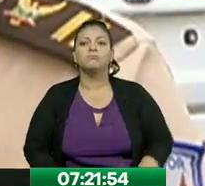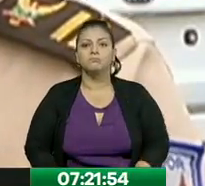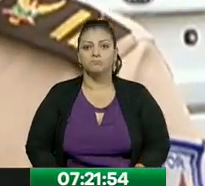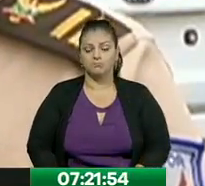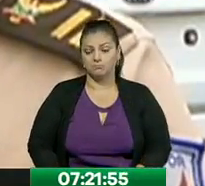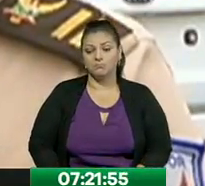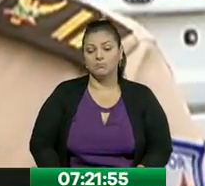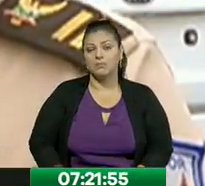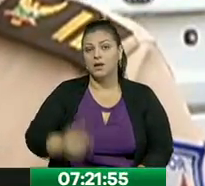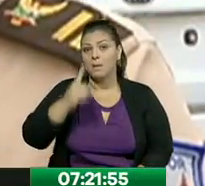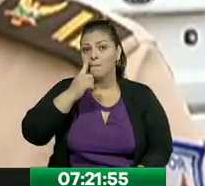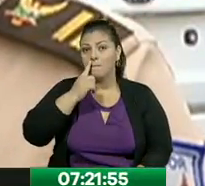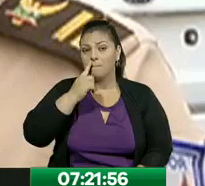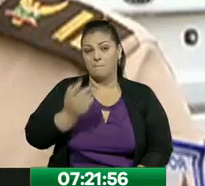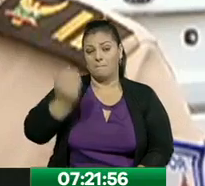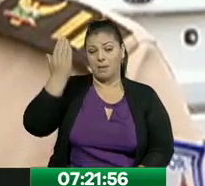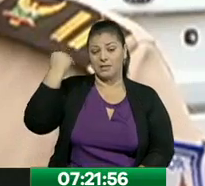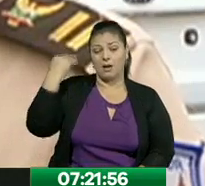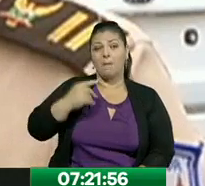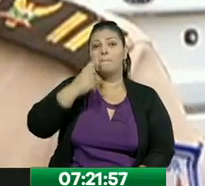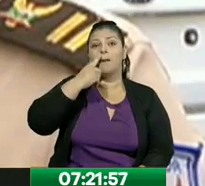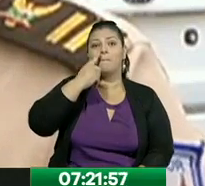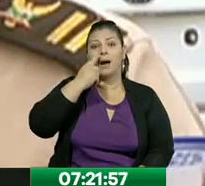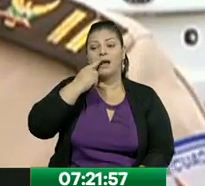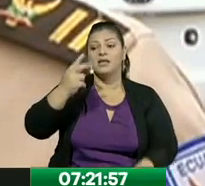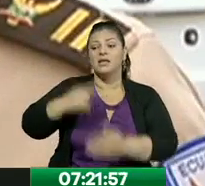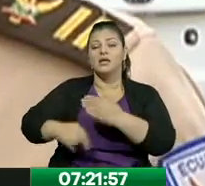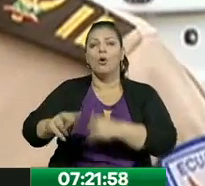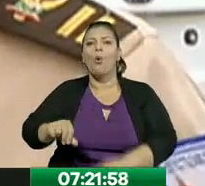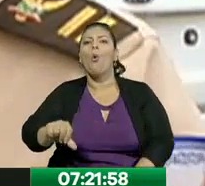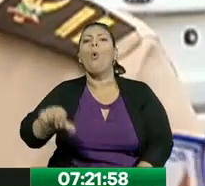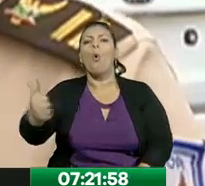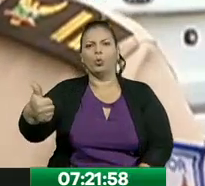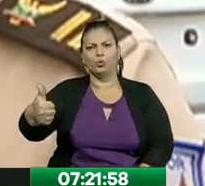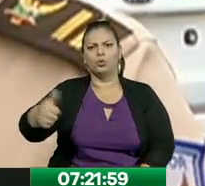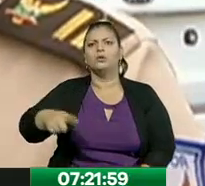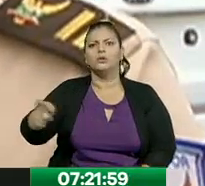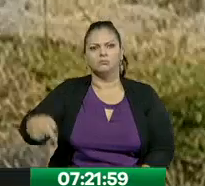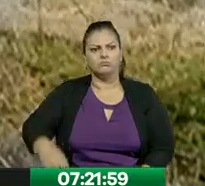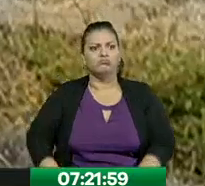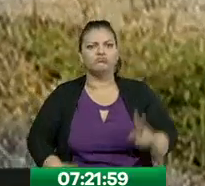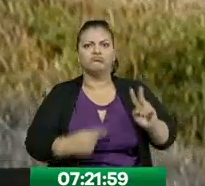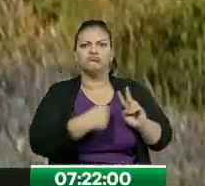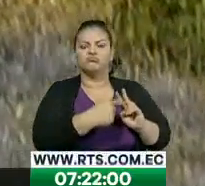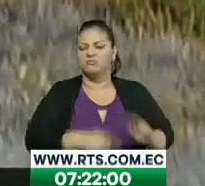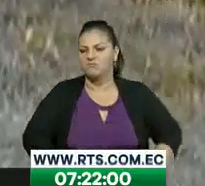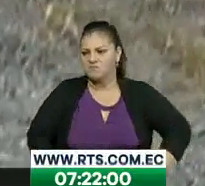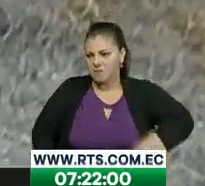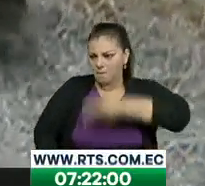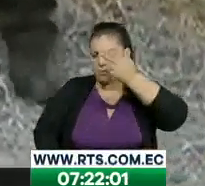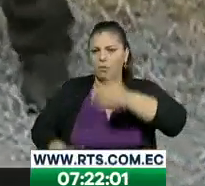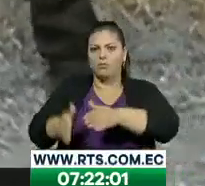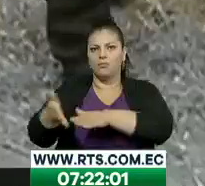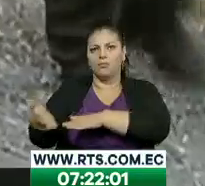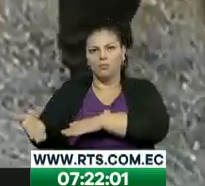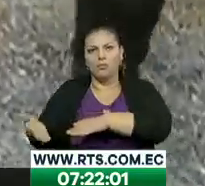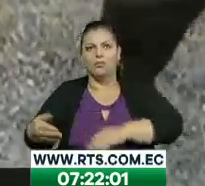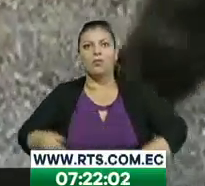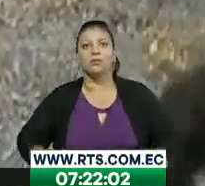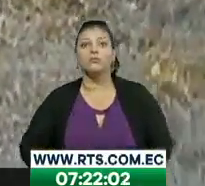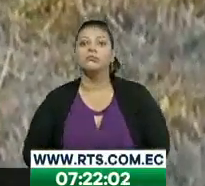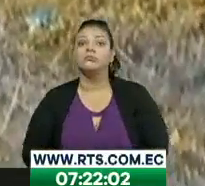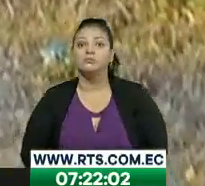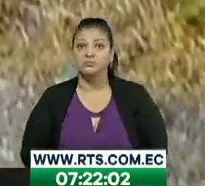herido. Entonces, por esa razón, también indican que ha sufrido un ataque también el señor.